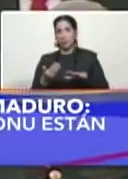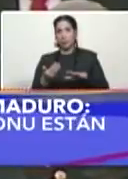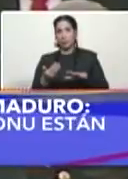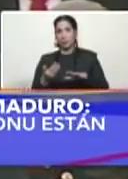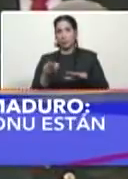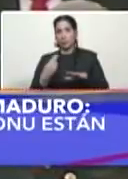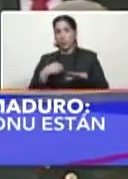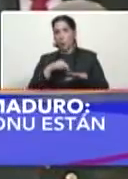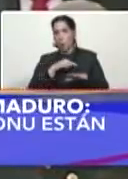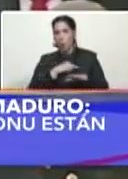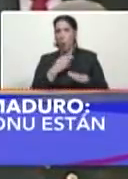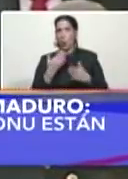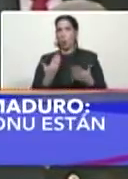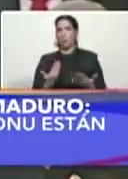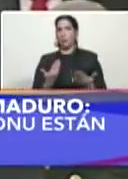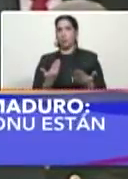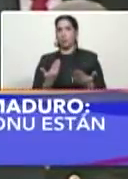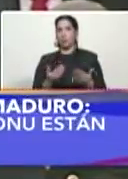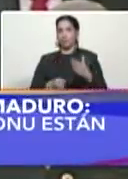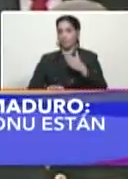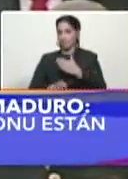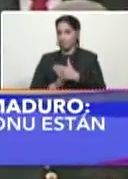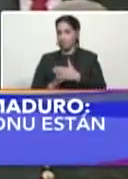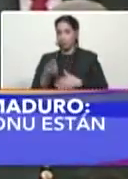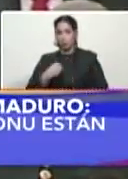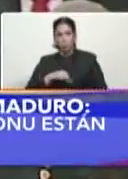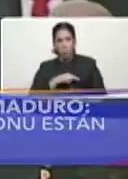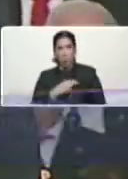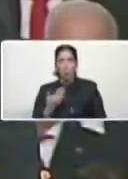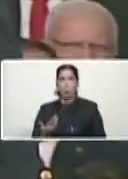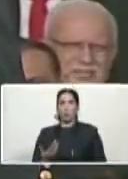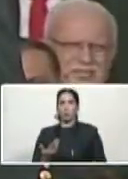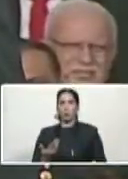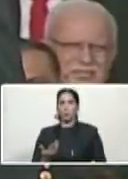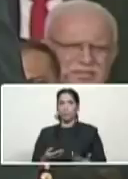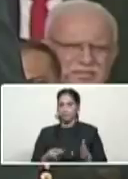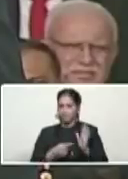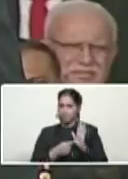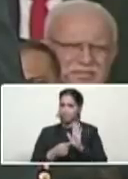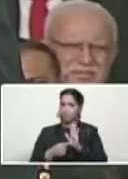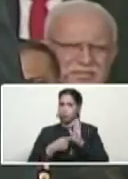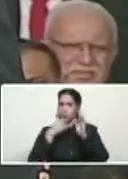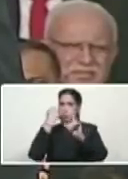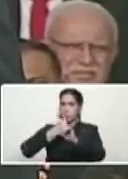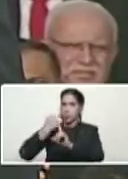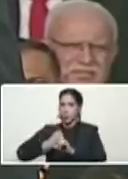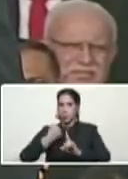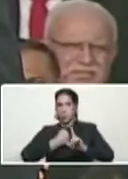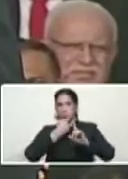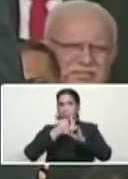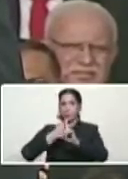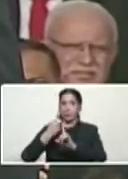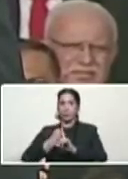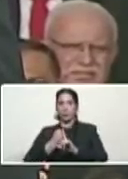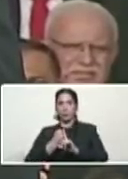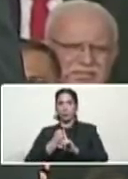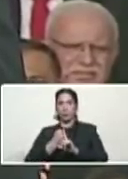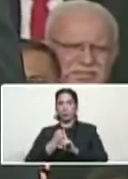hemos dado y estamos dando una batalla